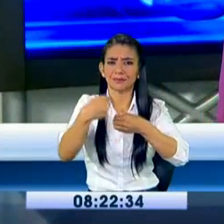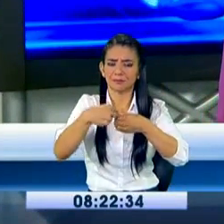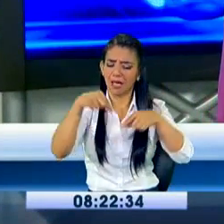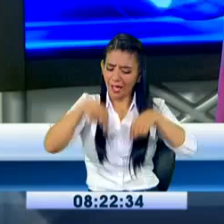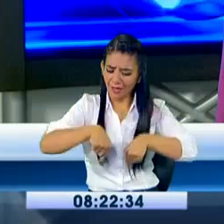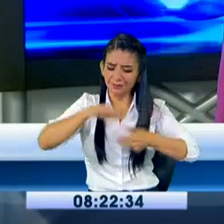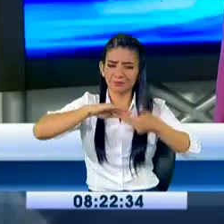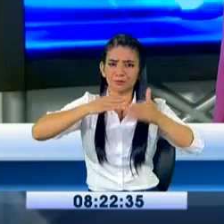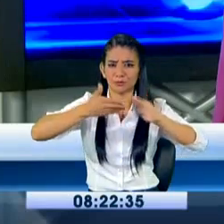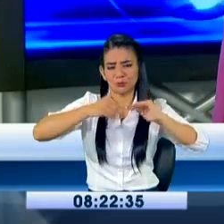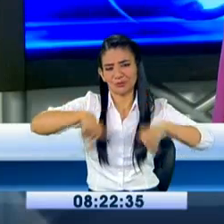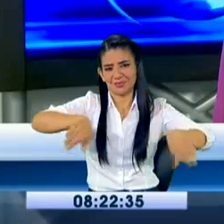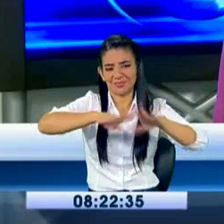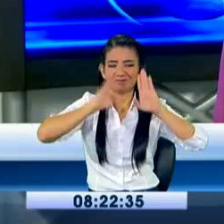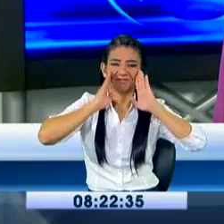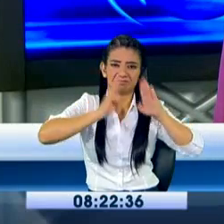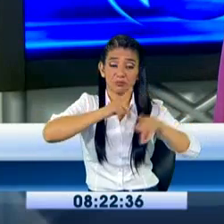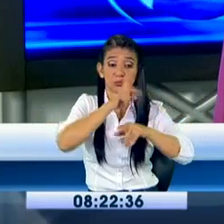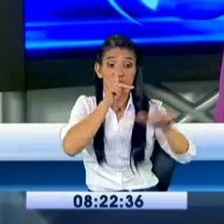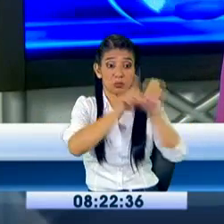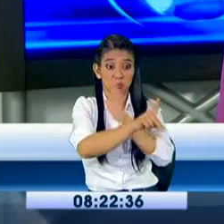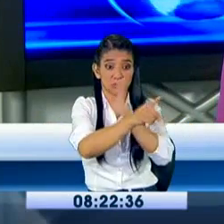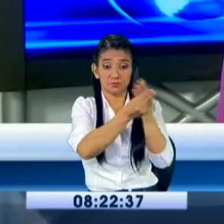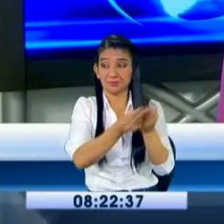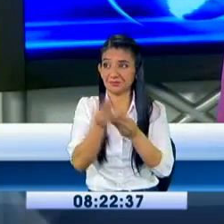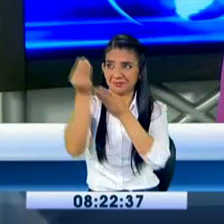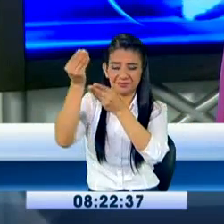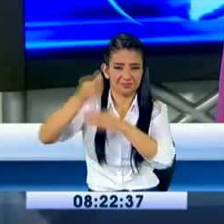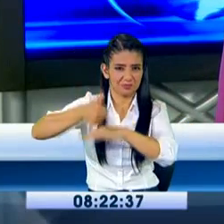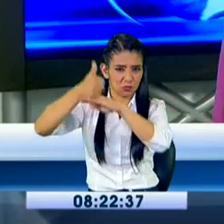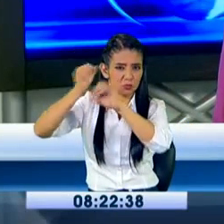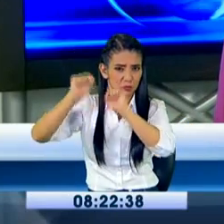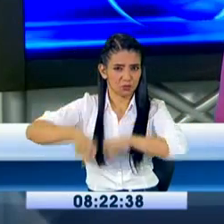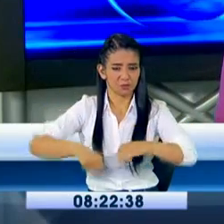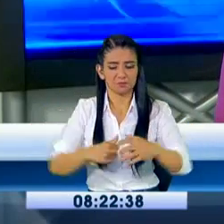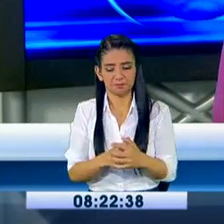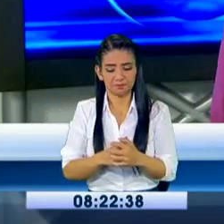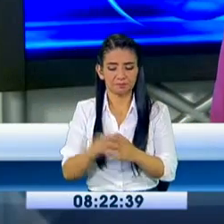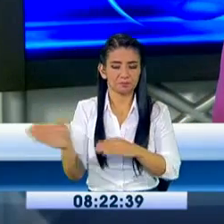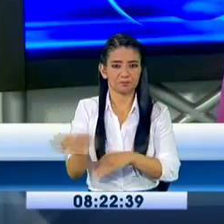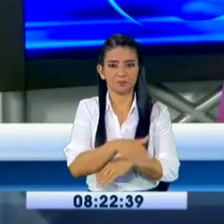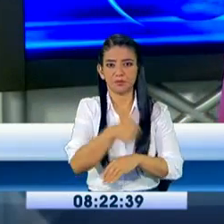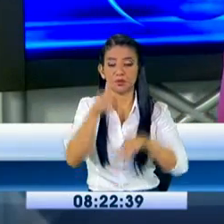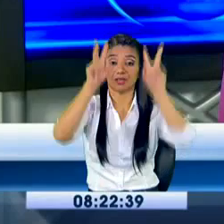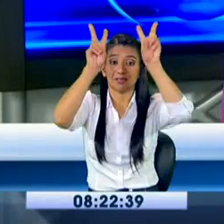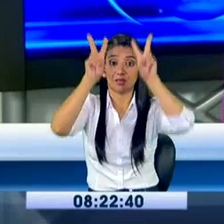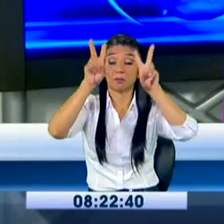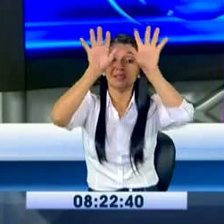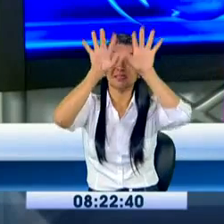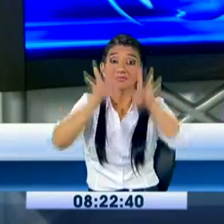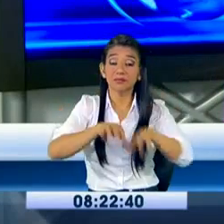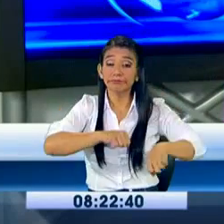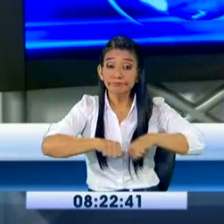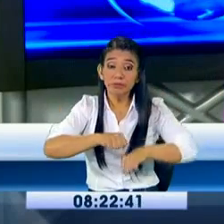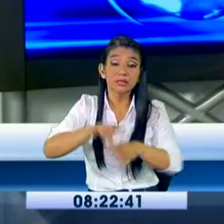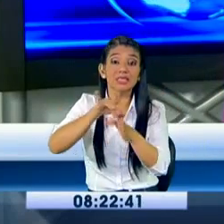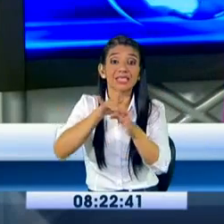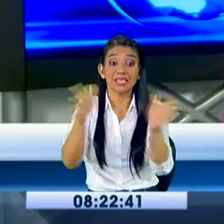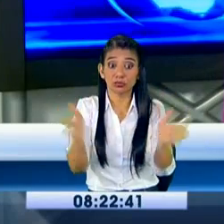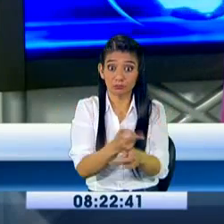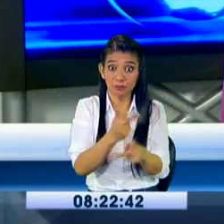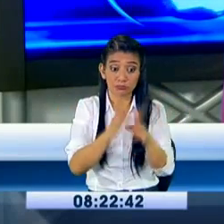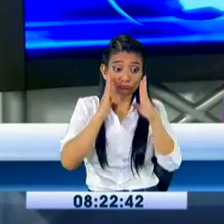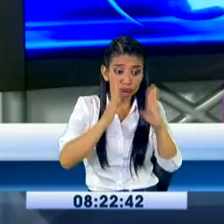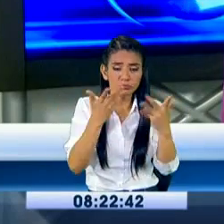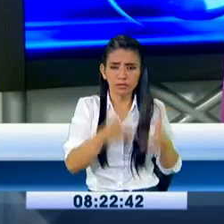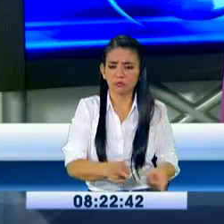respectivamente. La Secretaría de Gestión de Riesgos entregó al Instituto Geofísico nuevos equipos para el monitoreo permanente de la actividad del